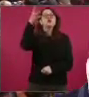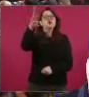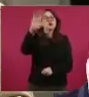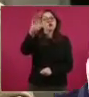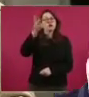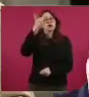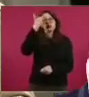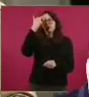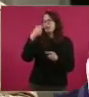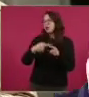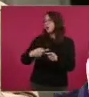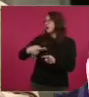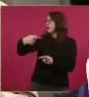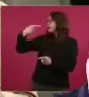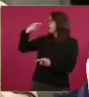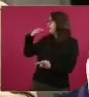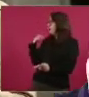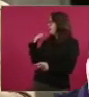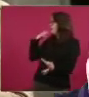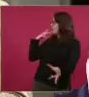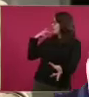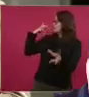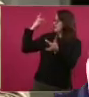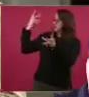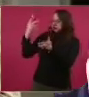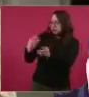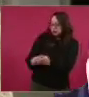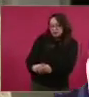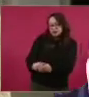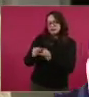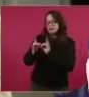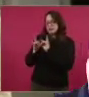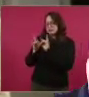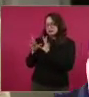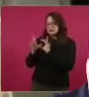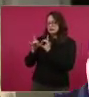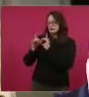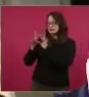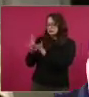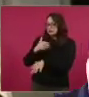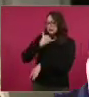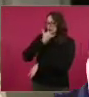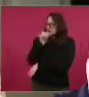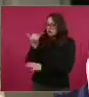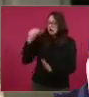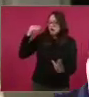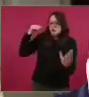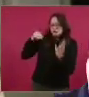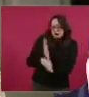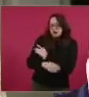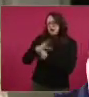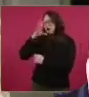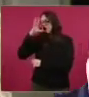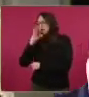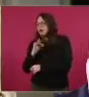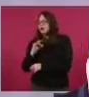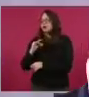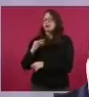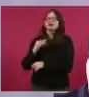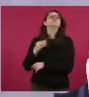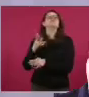cada momento de derrota, porque esos son los que nos marcan y son los únicos que nos enseñan cuándo llegará el